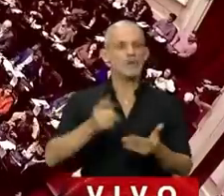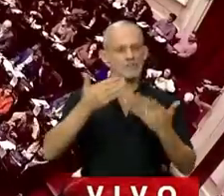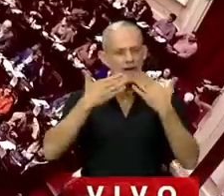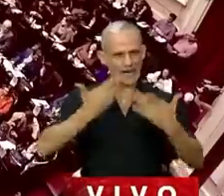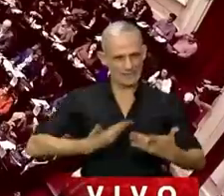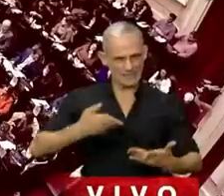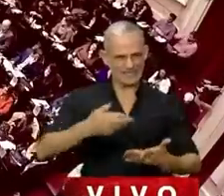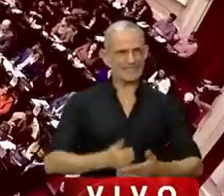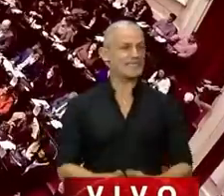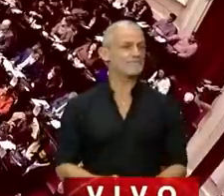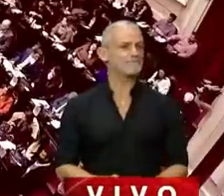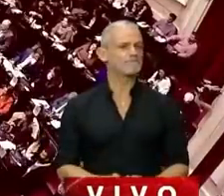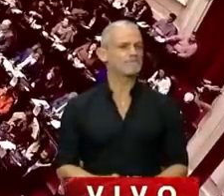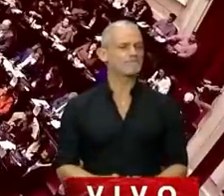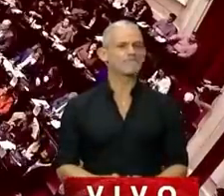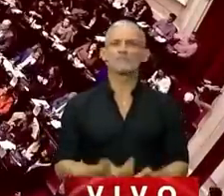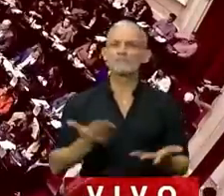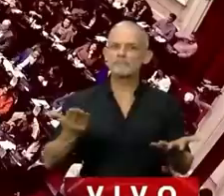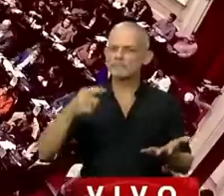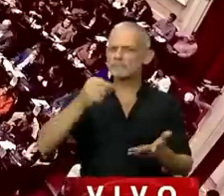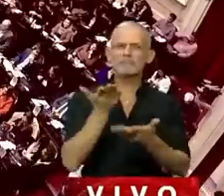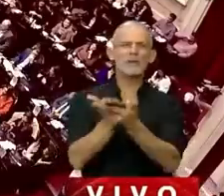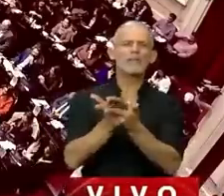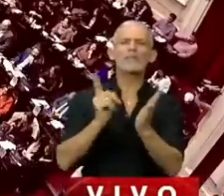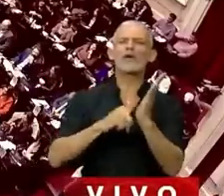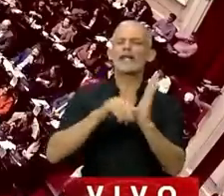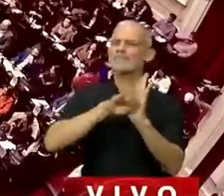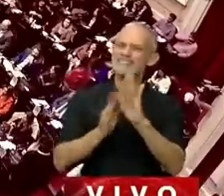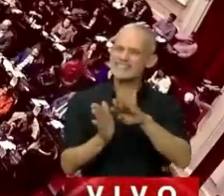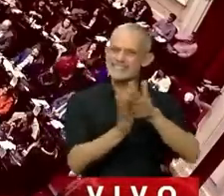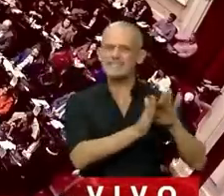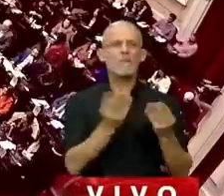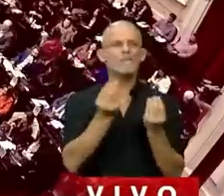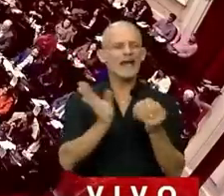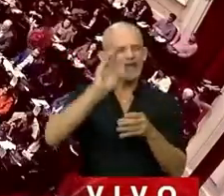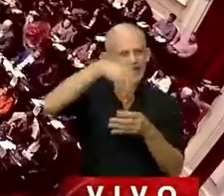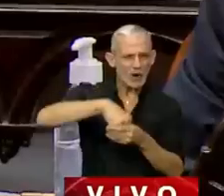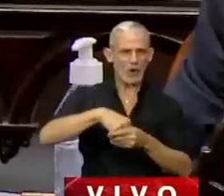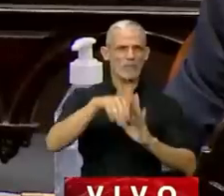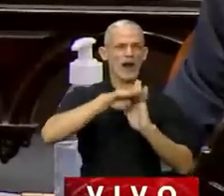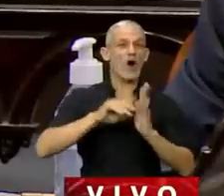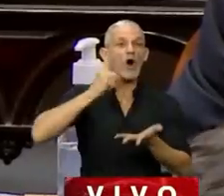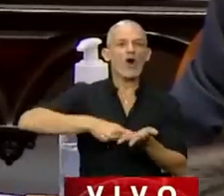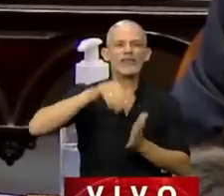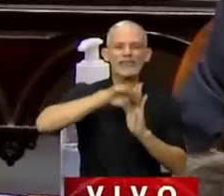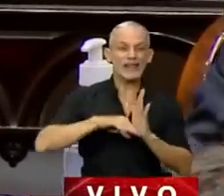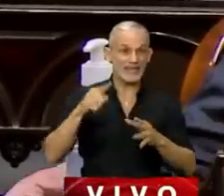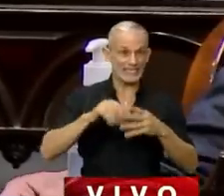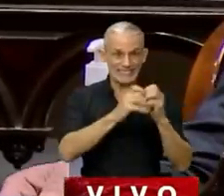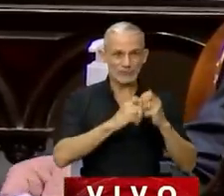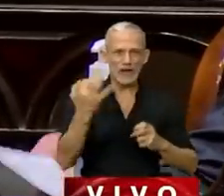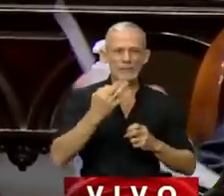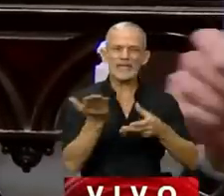Gracias, señor presidente. Vamos a solicitar este apartamiento para pedir que se incorpore en el orden del día de esta sesión especial